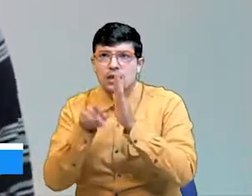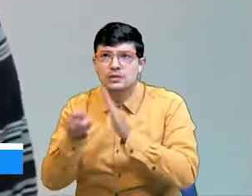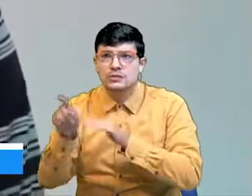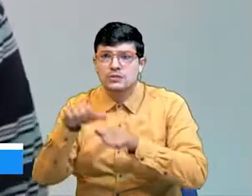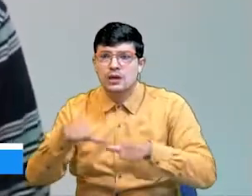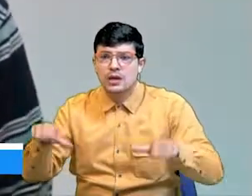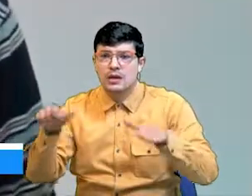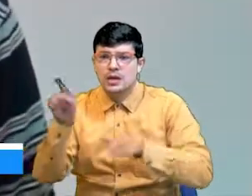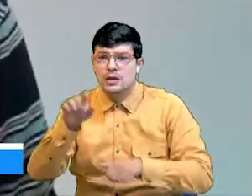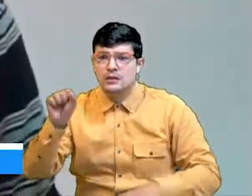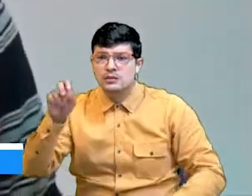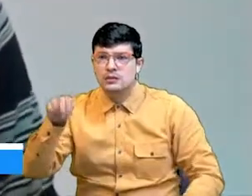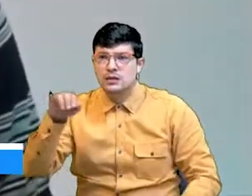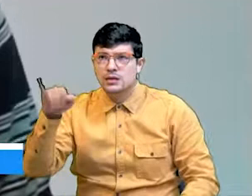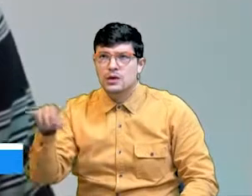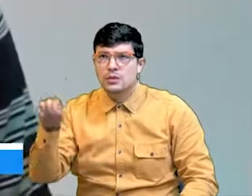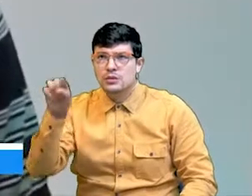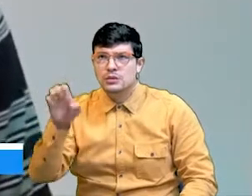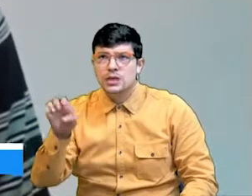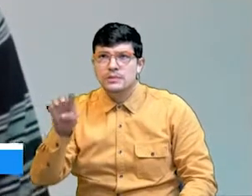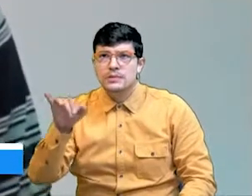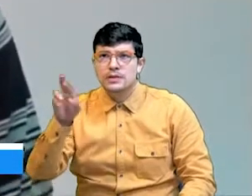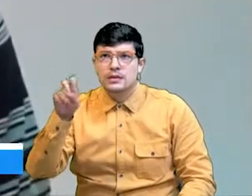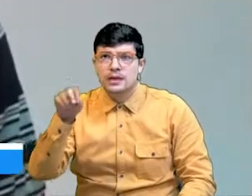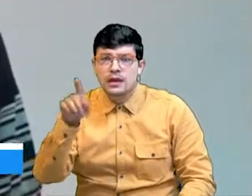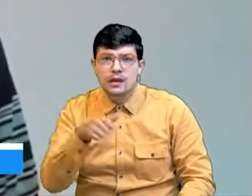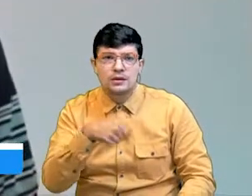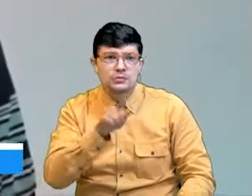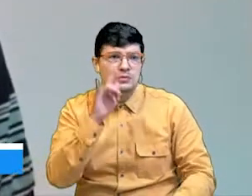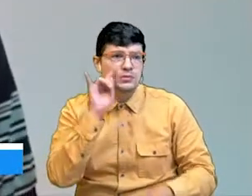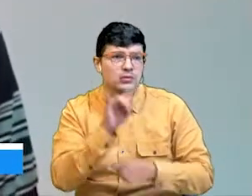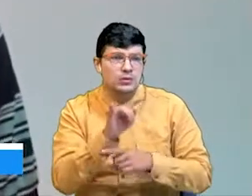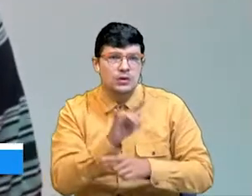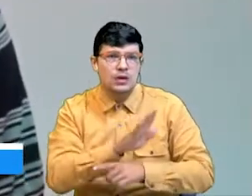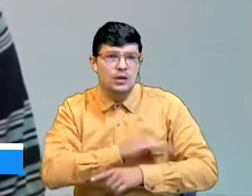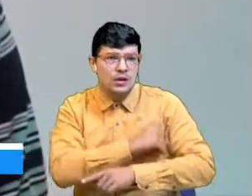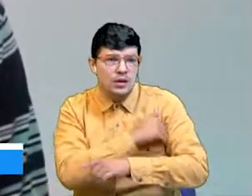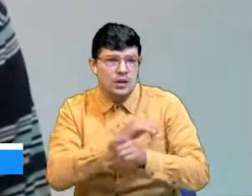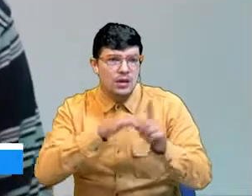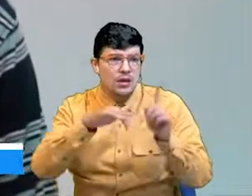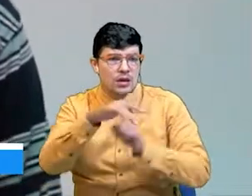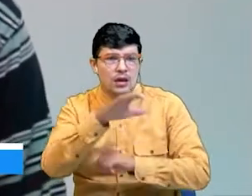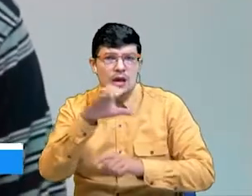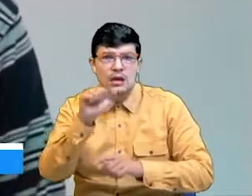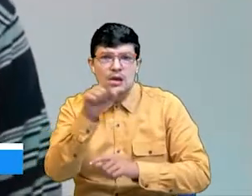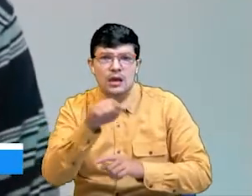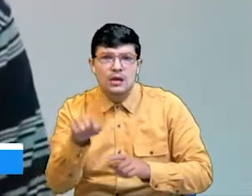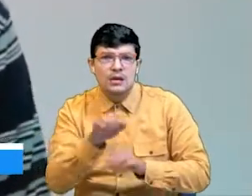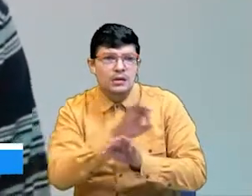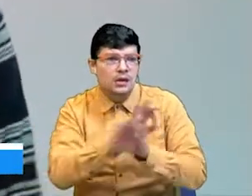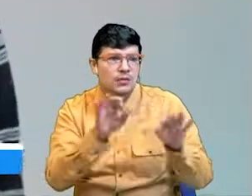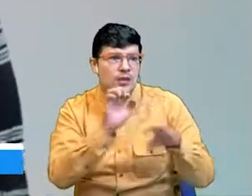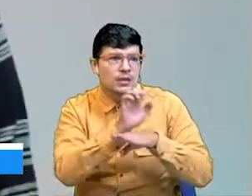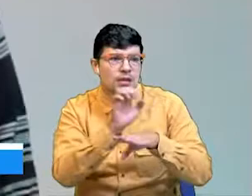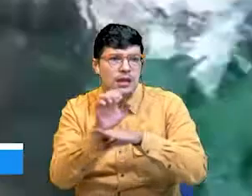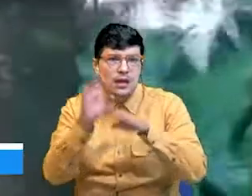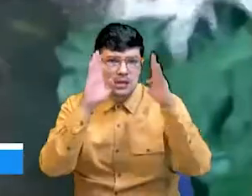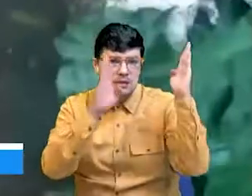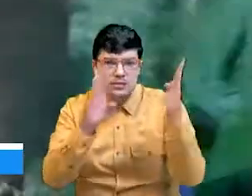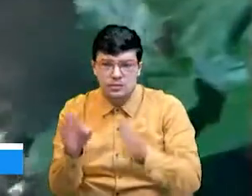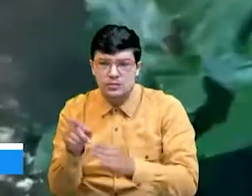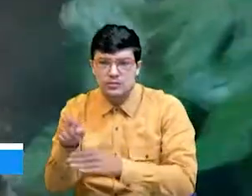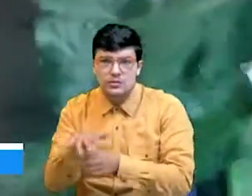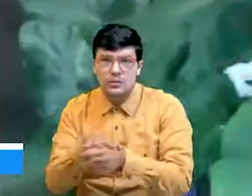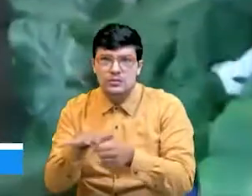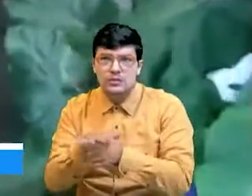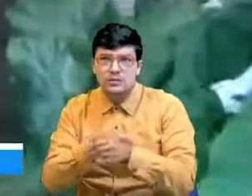Miranda, Procuraduría, Ministerio de Ambiente, CAS, y ninguno ha prestado servicio para, ninguno ha prestado atención